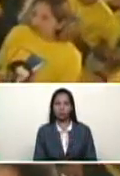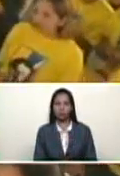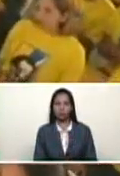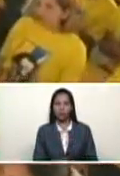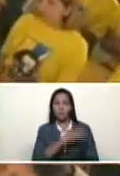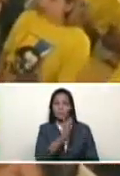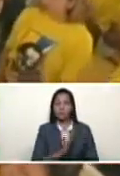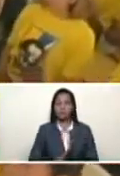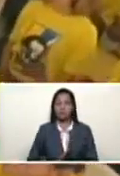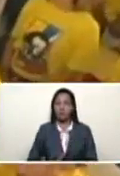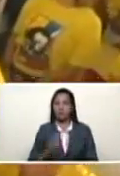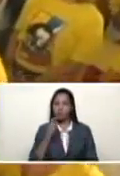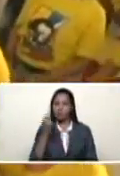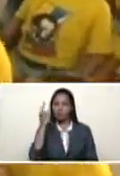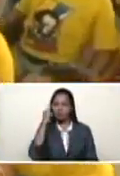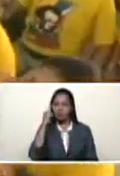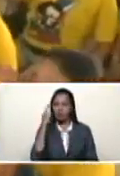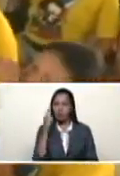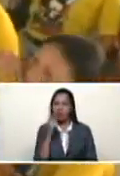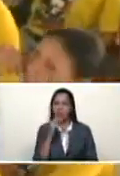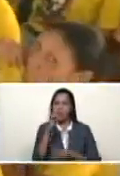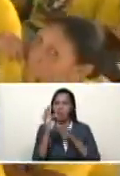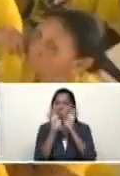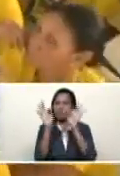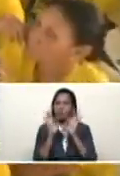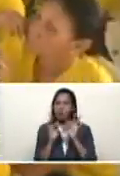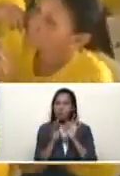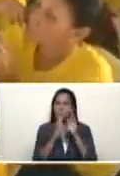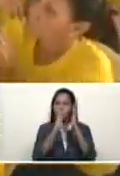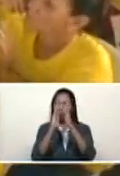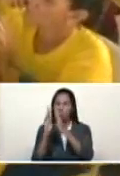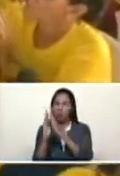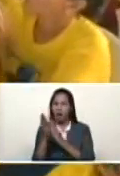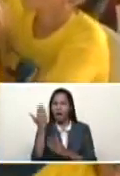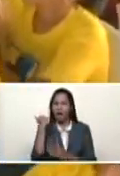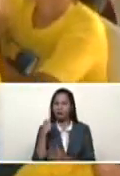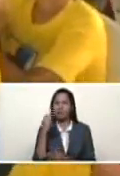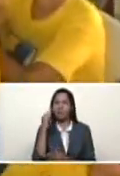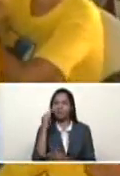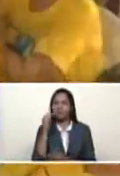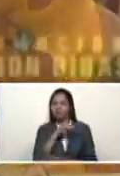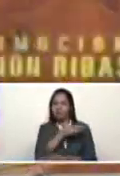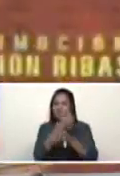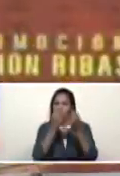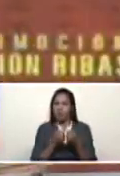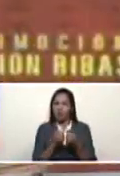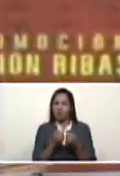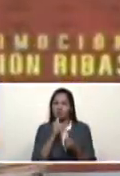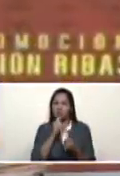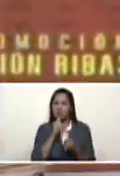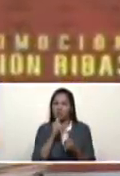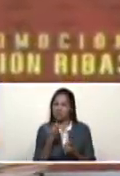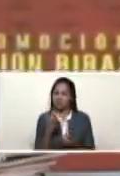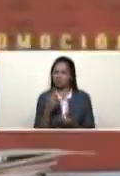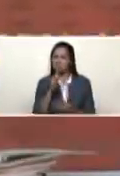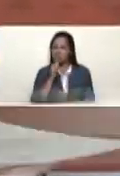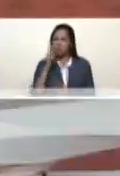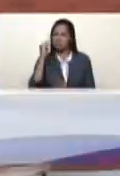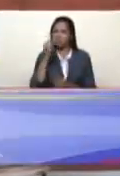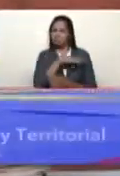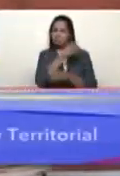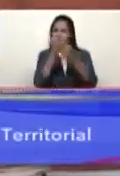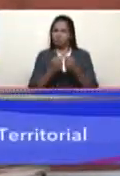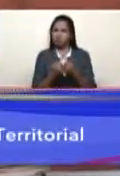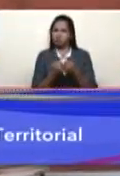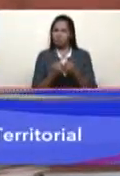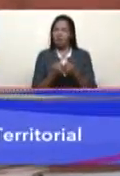Presidente, el cumbe, usted sabe que era la forma de organización de los cimarrones. Los cimarrones eran los esclavos escapados y